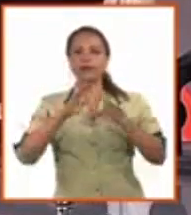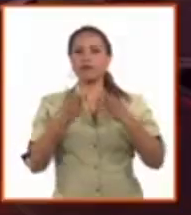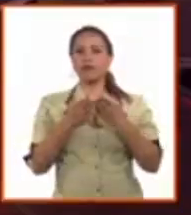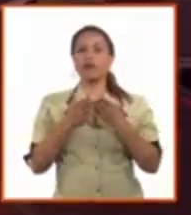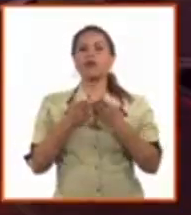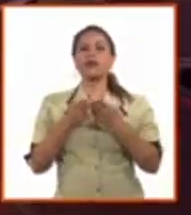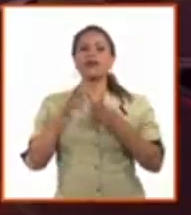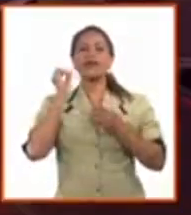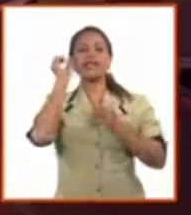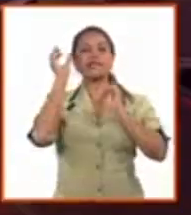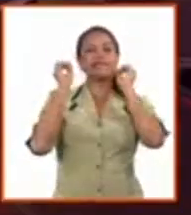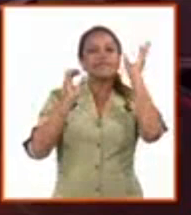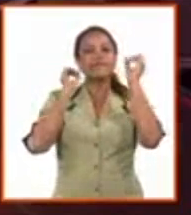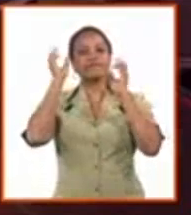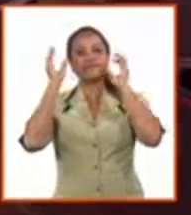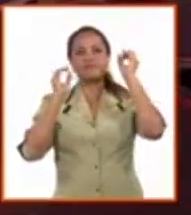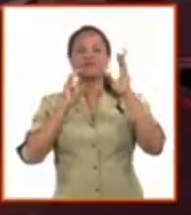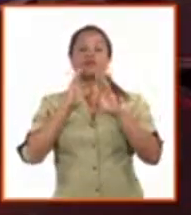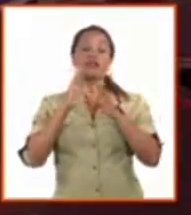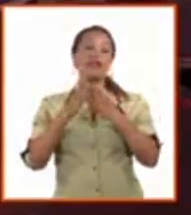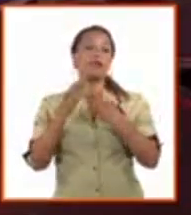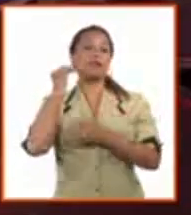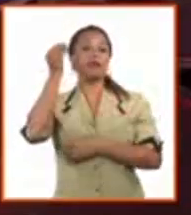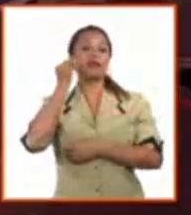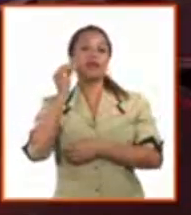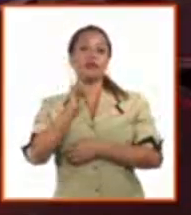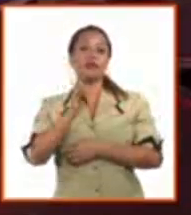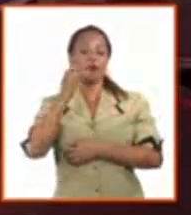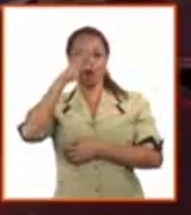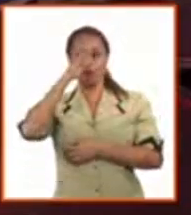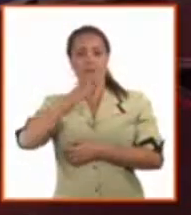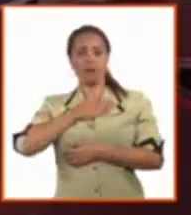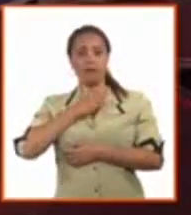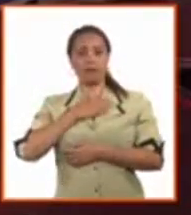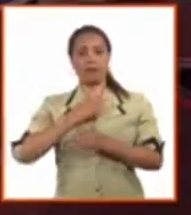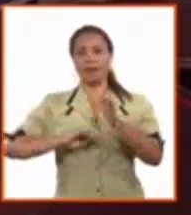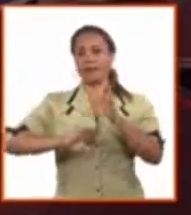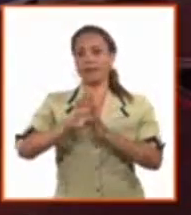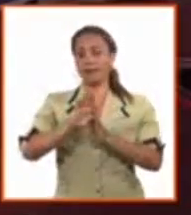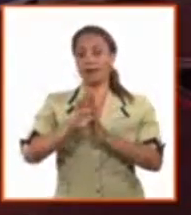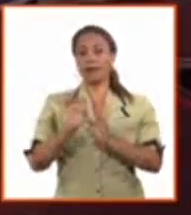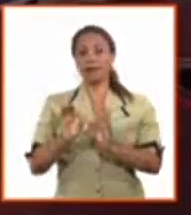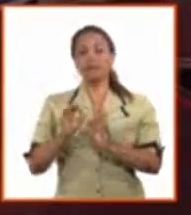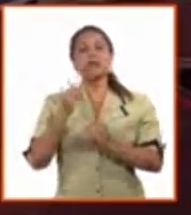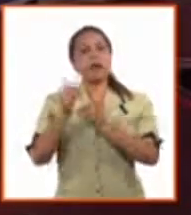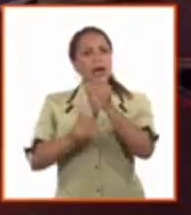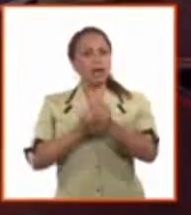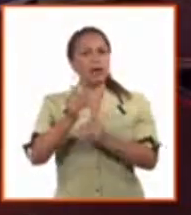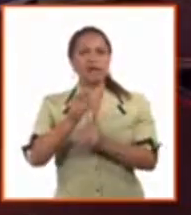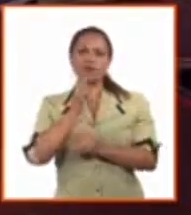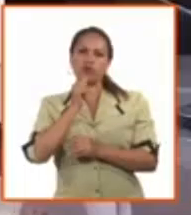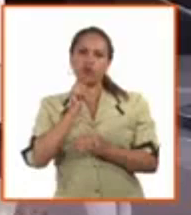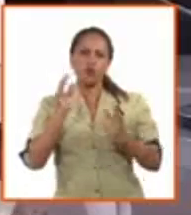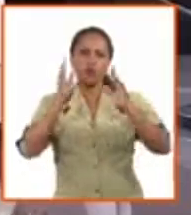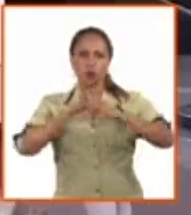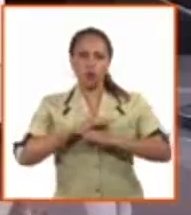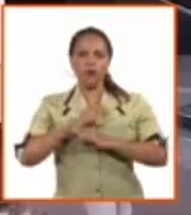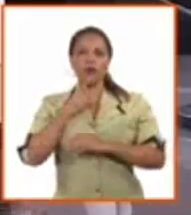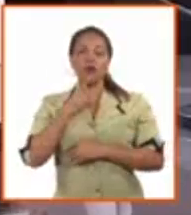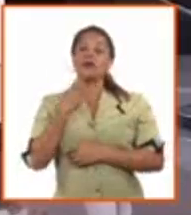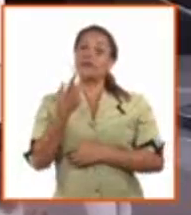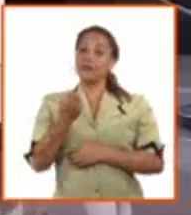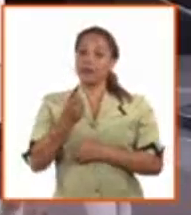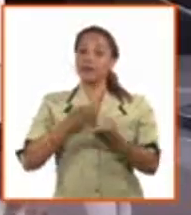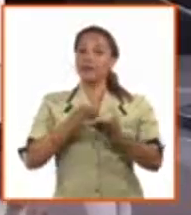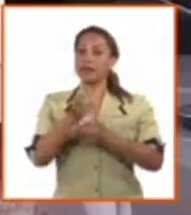país no hay que pensar como país al que nos ha llamado varias veces el presidente hay avances no hay dudas grisel y aquí se ha hablado de cosas que se han ido logrando